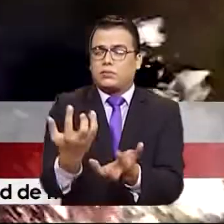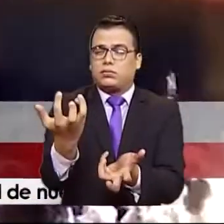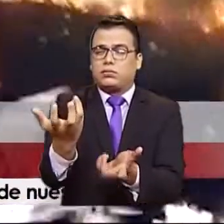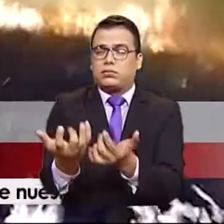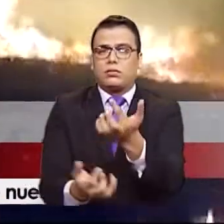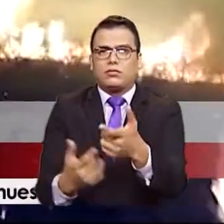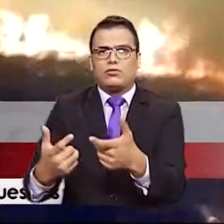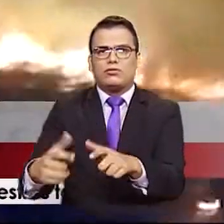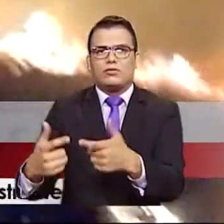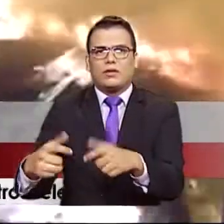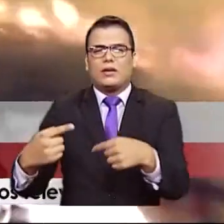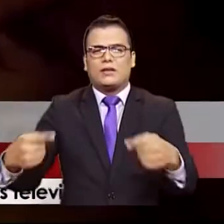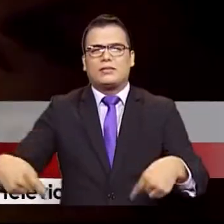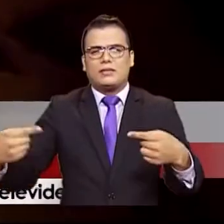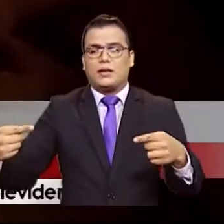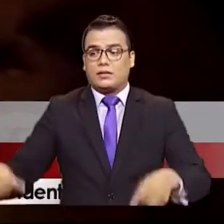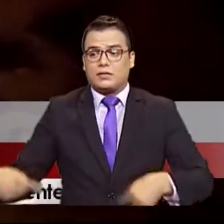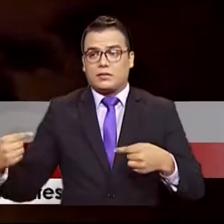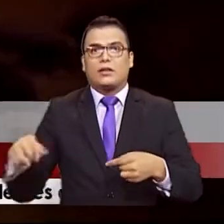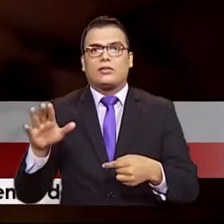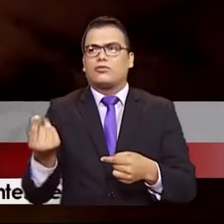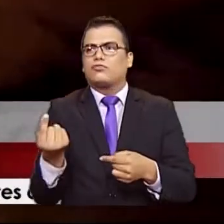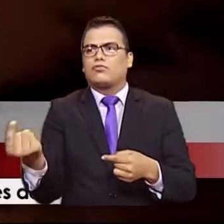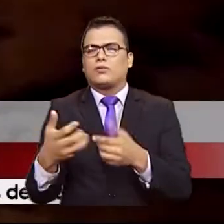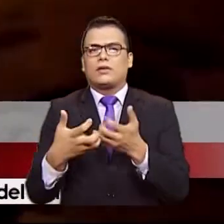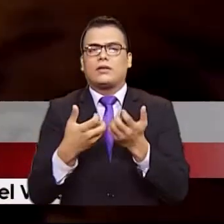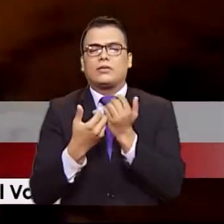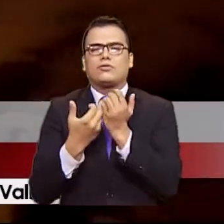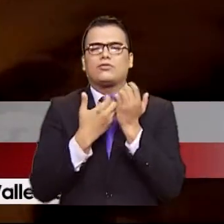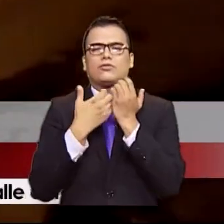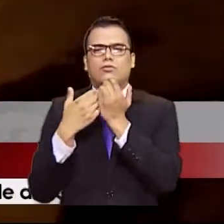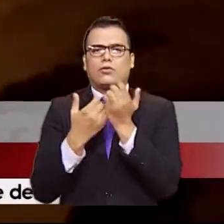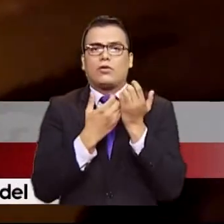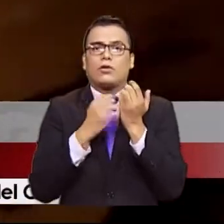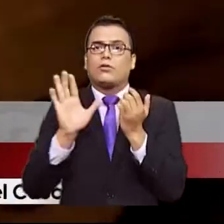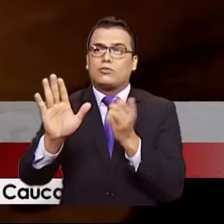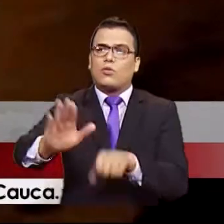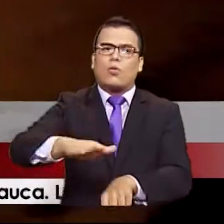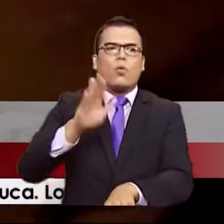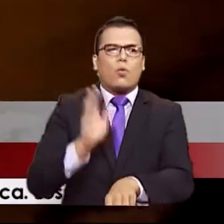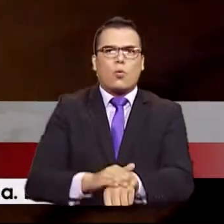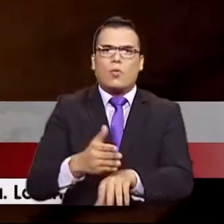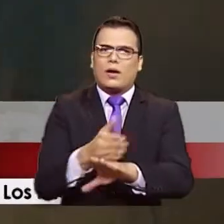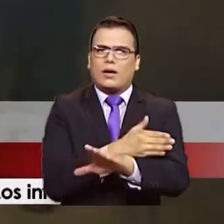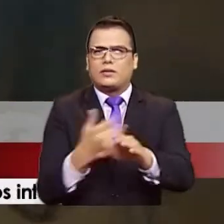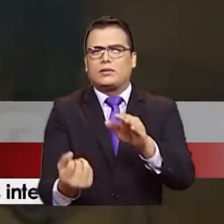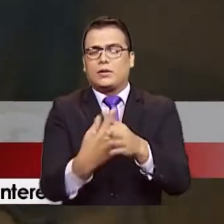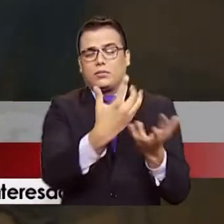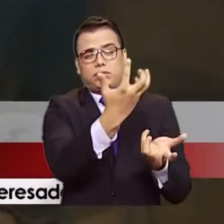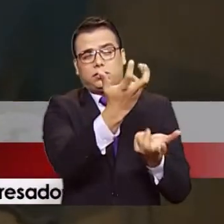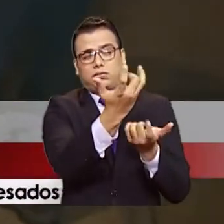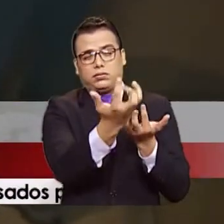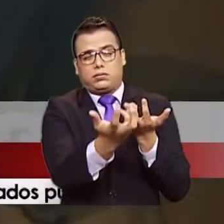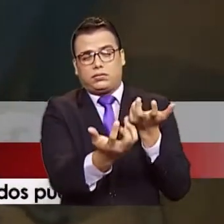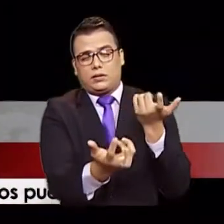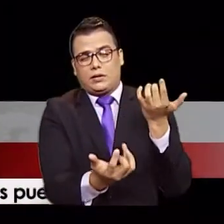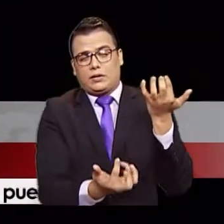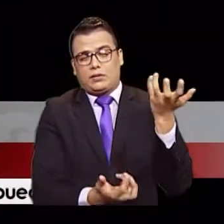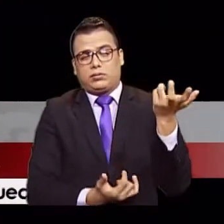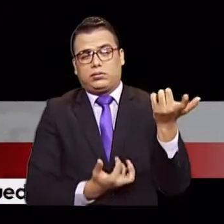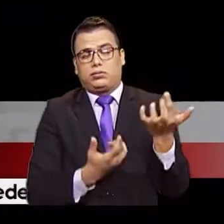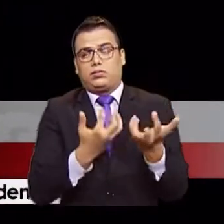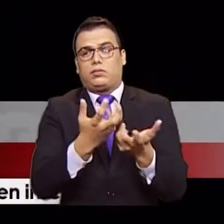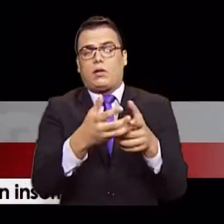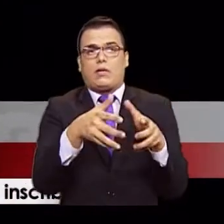llantas en un lote cerca al zoológico son señalados por las autoridades de haber iniciado la conflagración que se salió de control